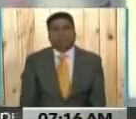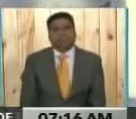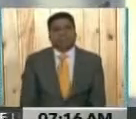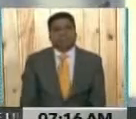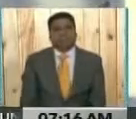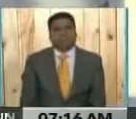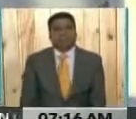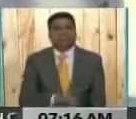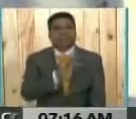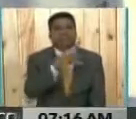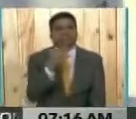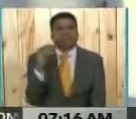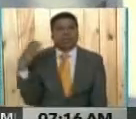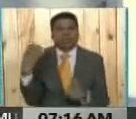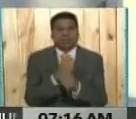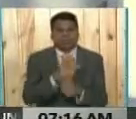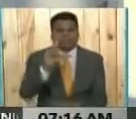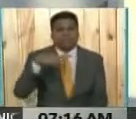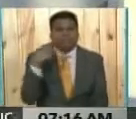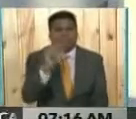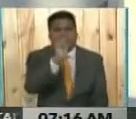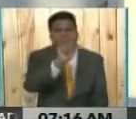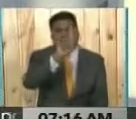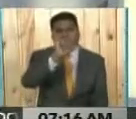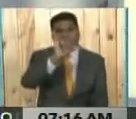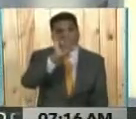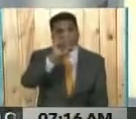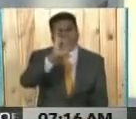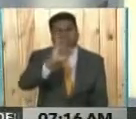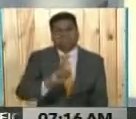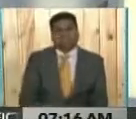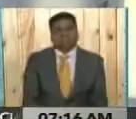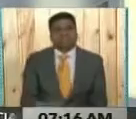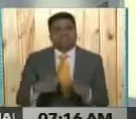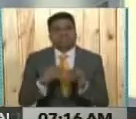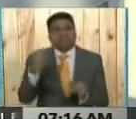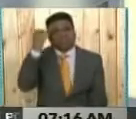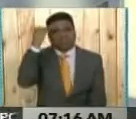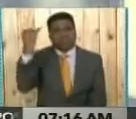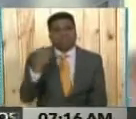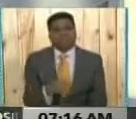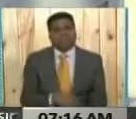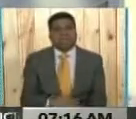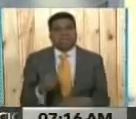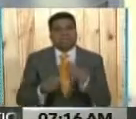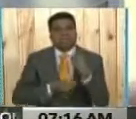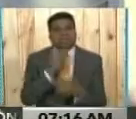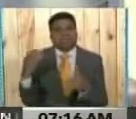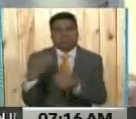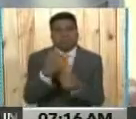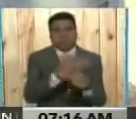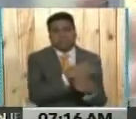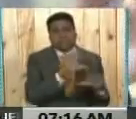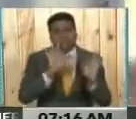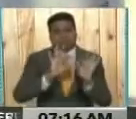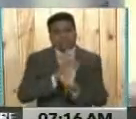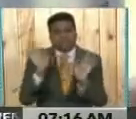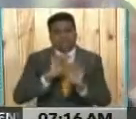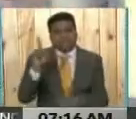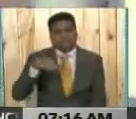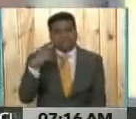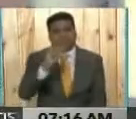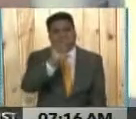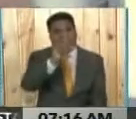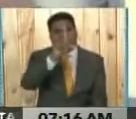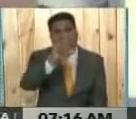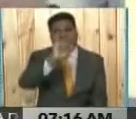no encontramos después de Ali una forma de tener una idea y no militar en ella. No encontramos incluso después de Ali, ese ejemplo